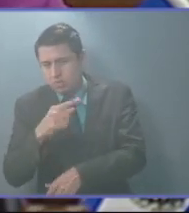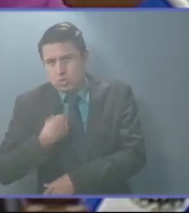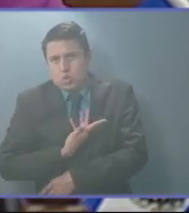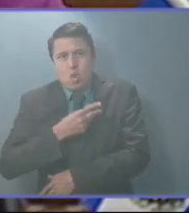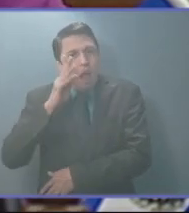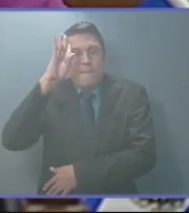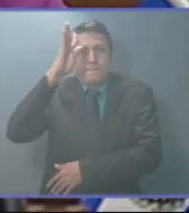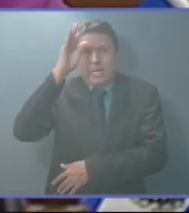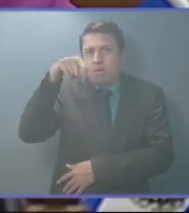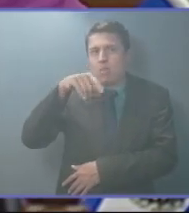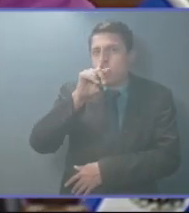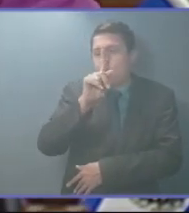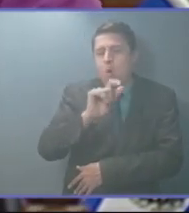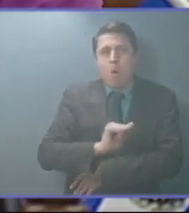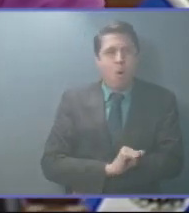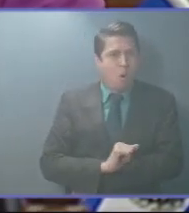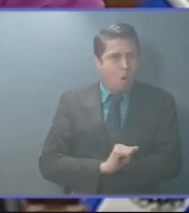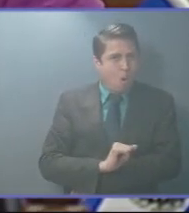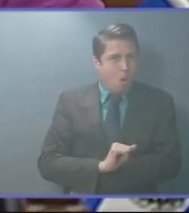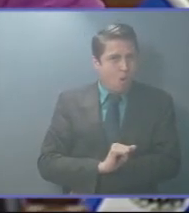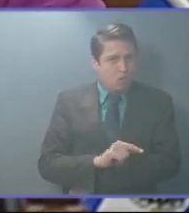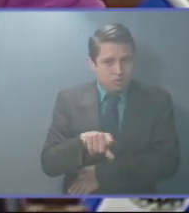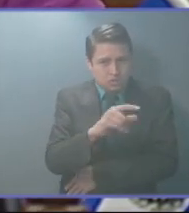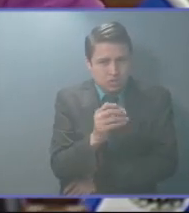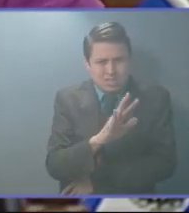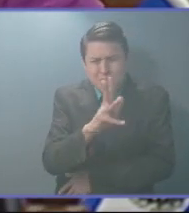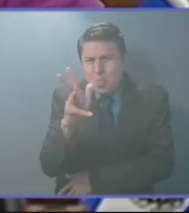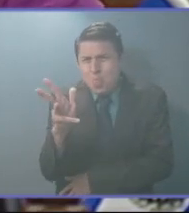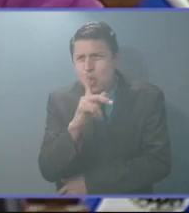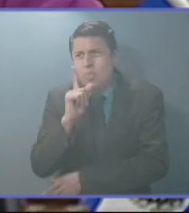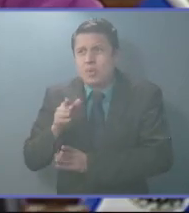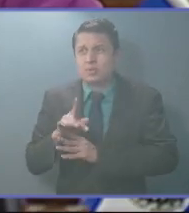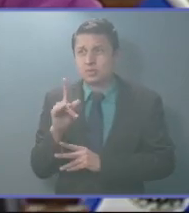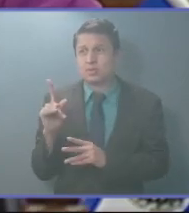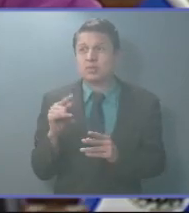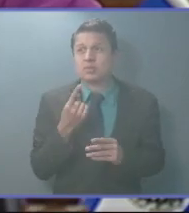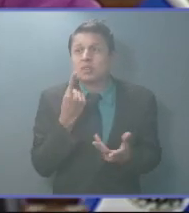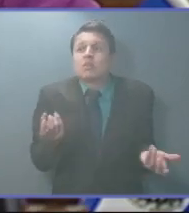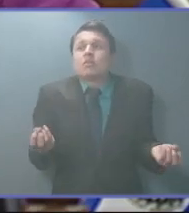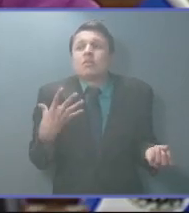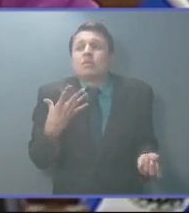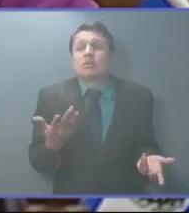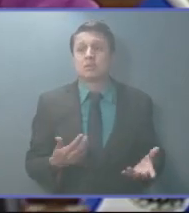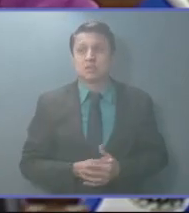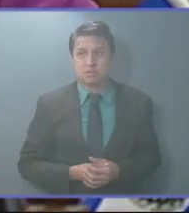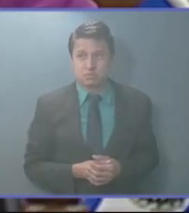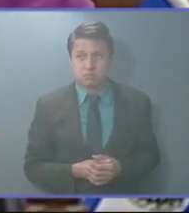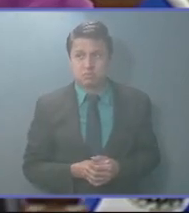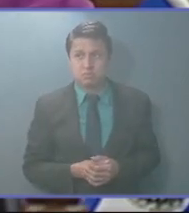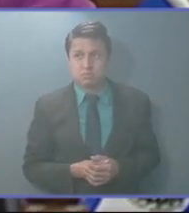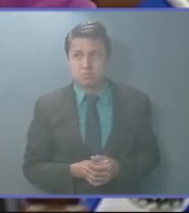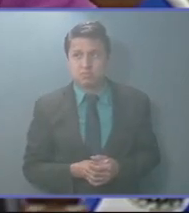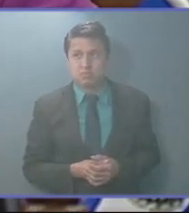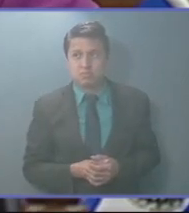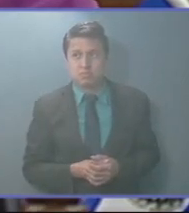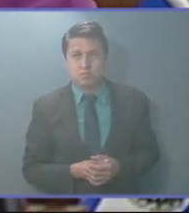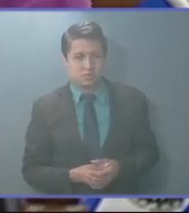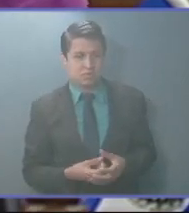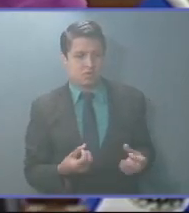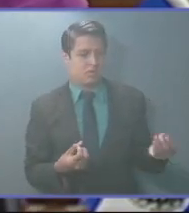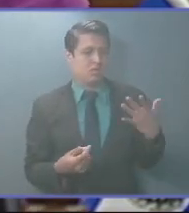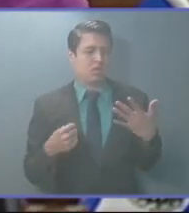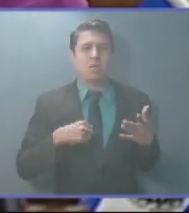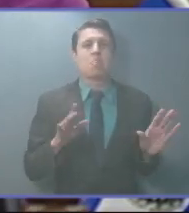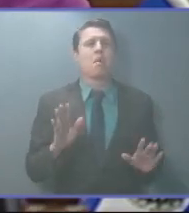aquí porque entonces le está diciendo a todos esos organismos instancias que están exagerando y que aquí